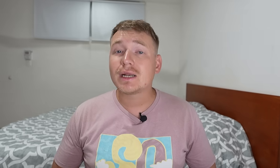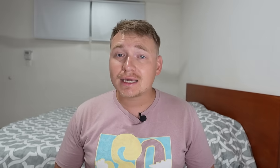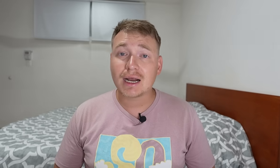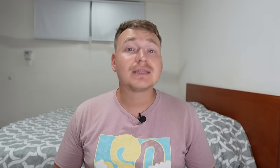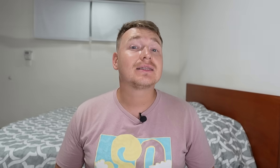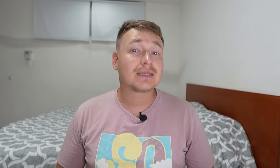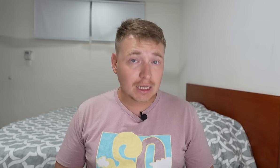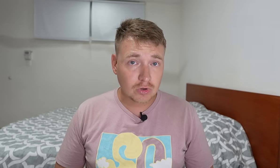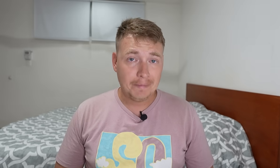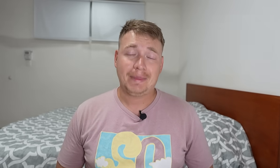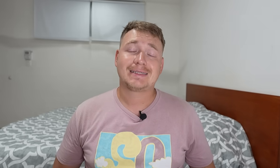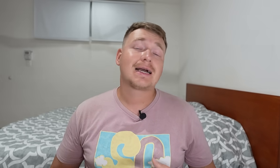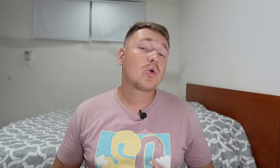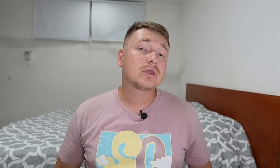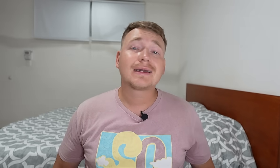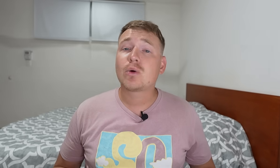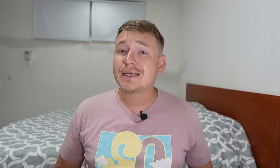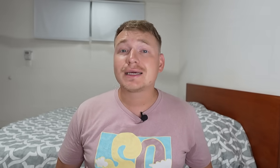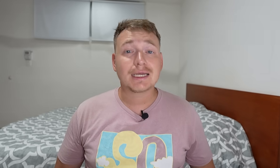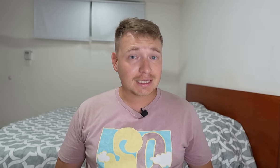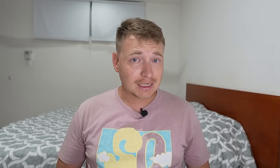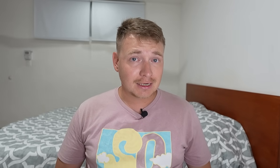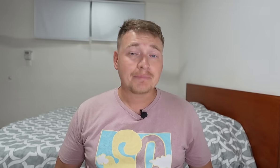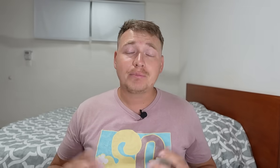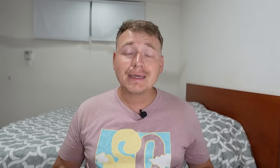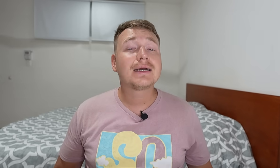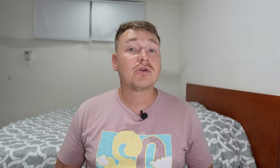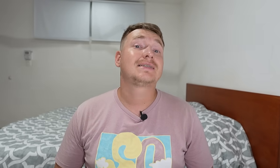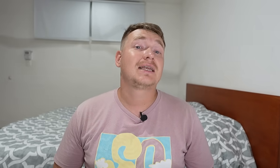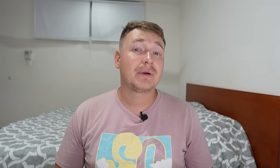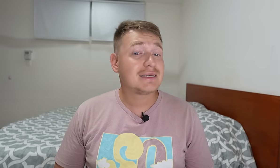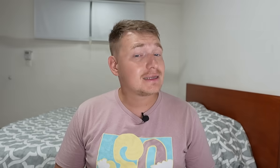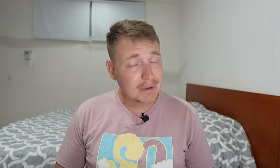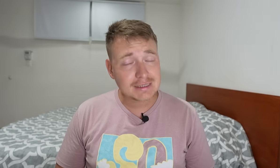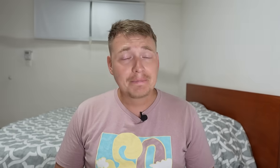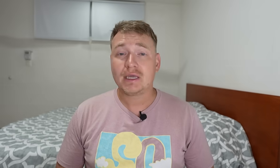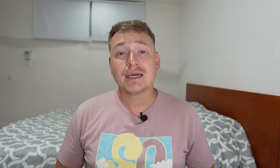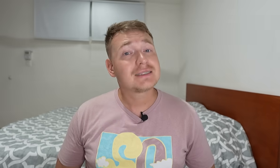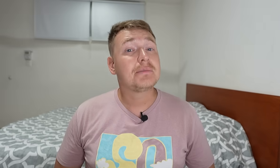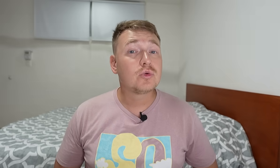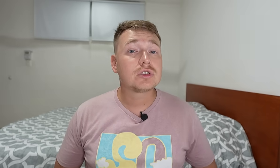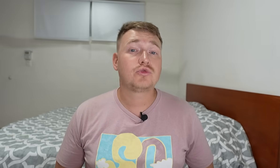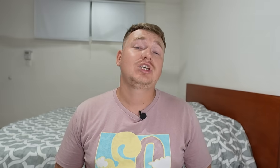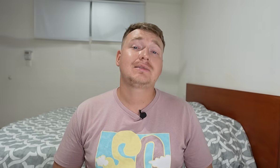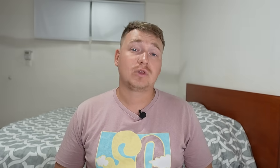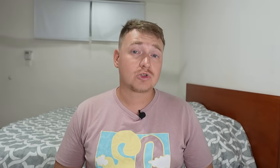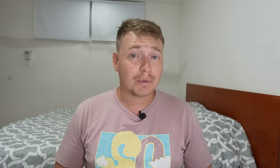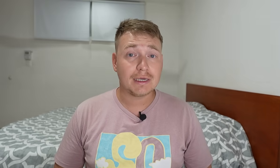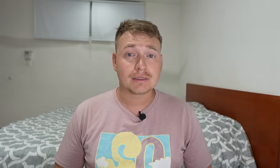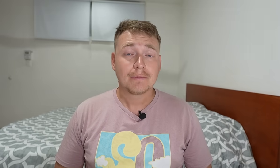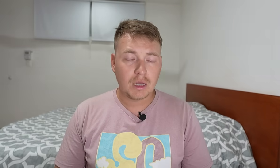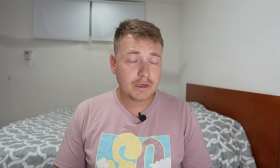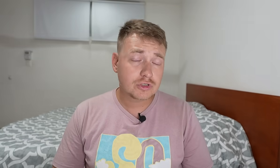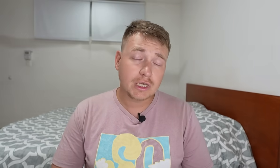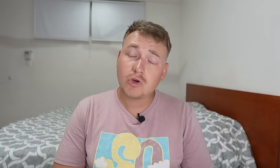contra cualquier atentado, está contra cualquier guerra. México es el país de paz, y este me gusta muchísimo de su